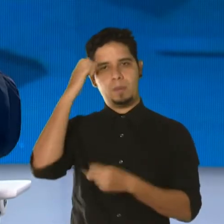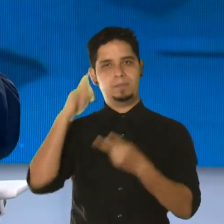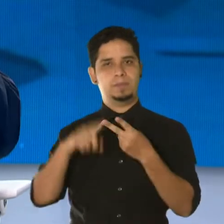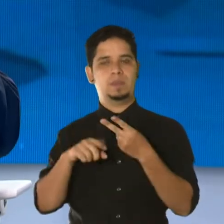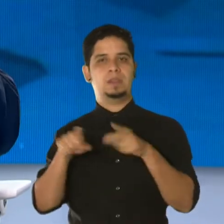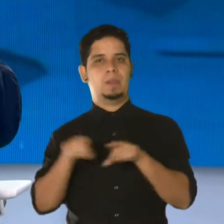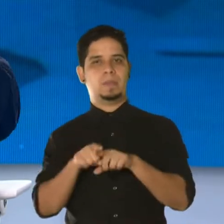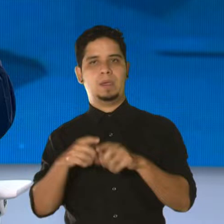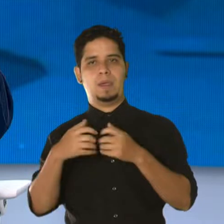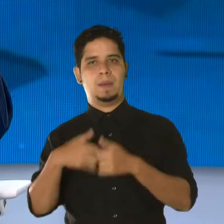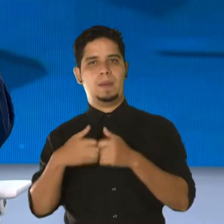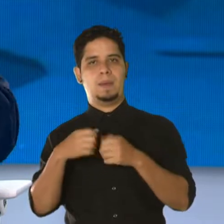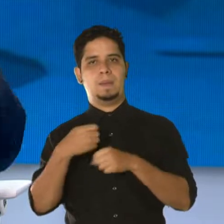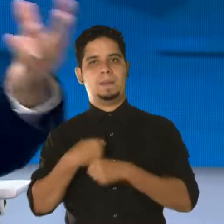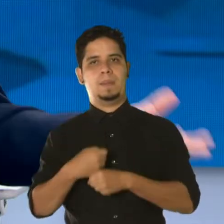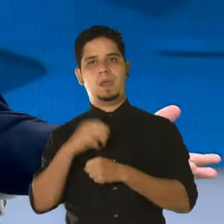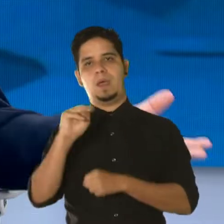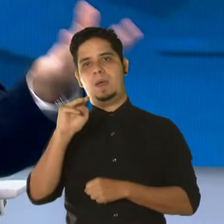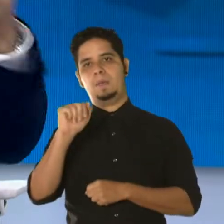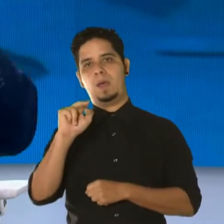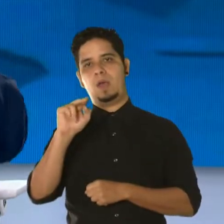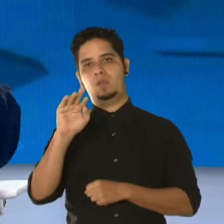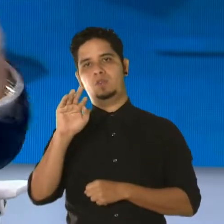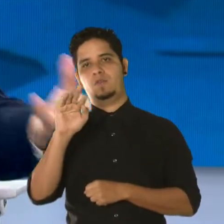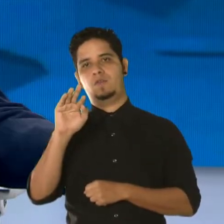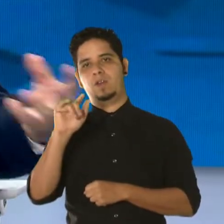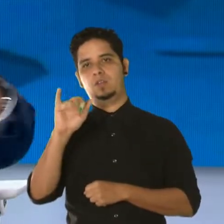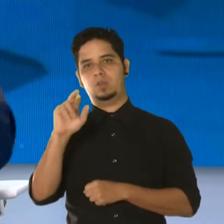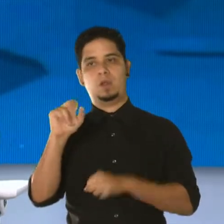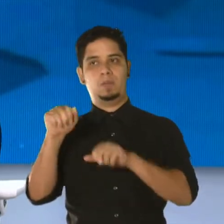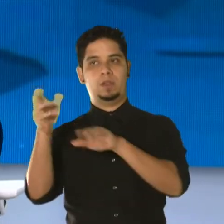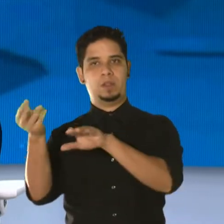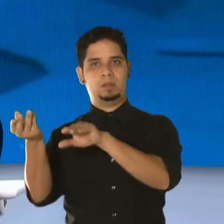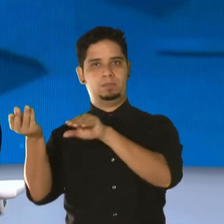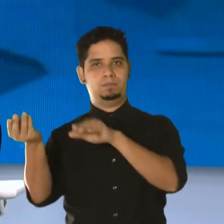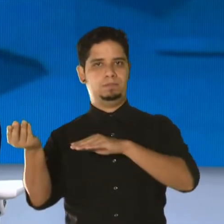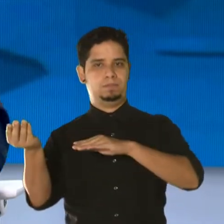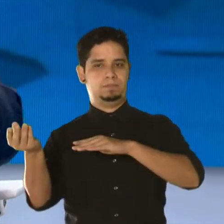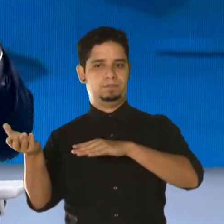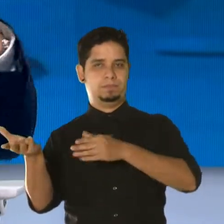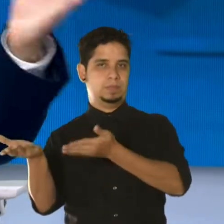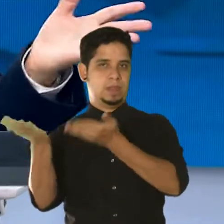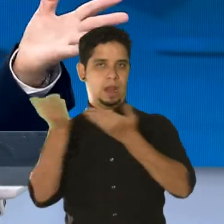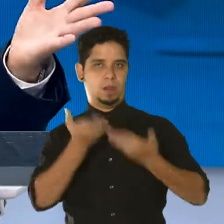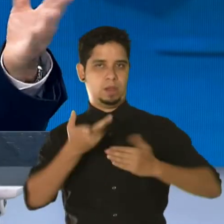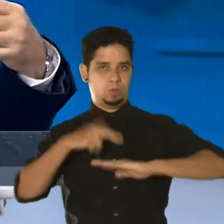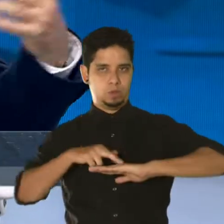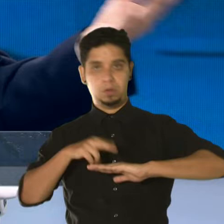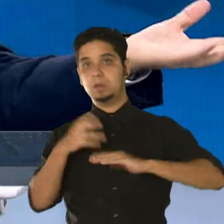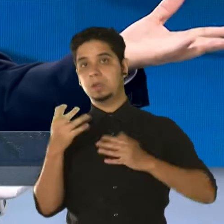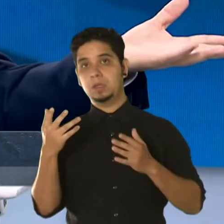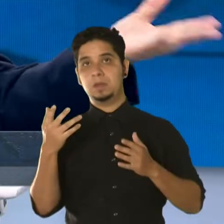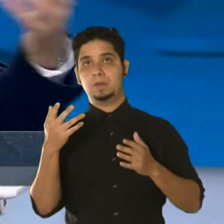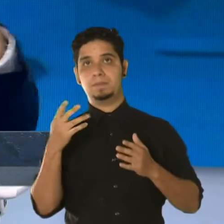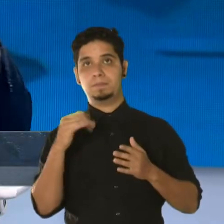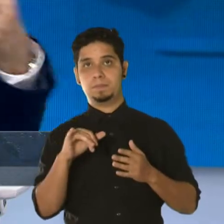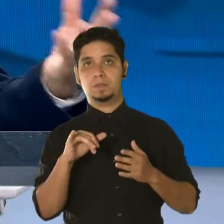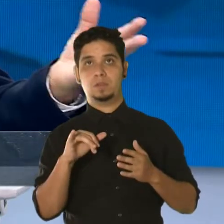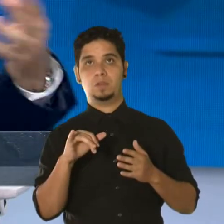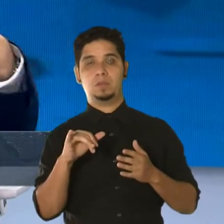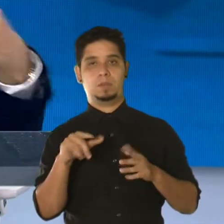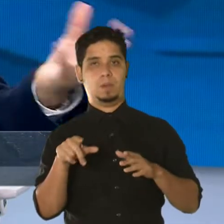el continente europeo se podría mudar. O sea, se podía atraer, ¿no? Y en eso pues abre las puertas, aparte de la situación